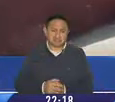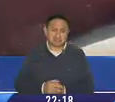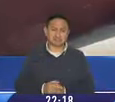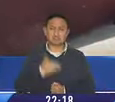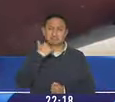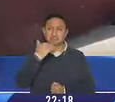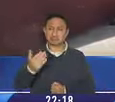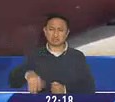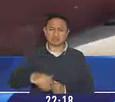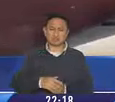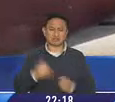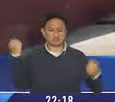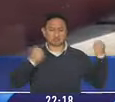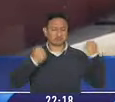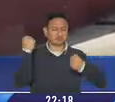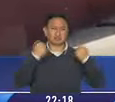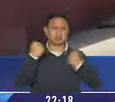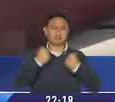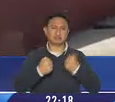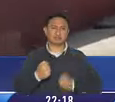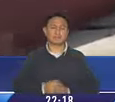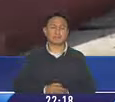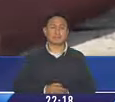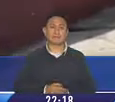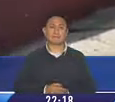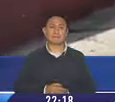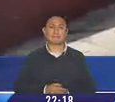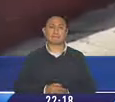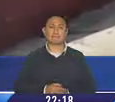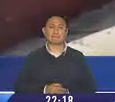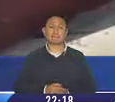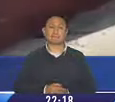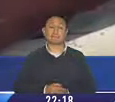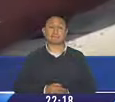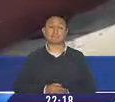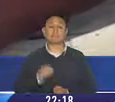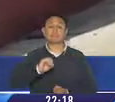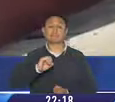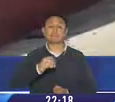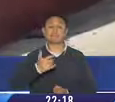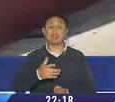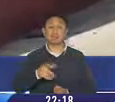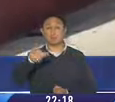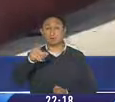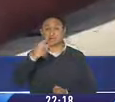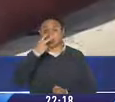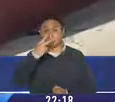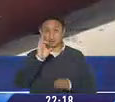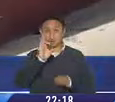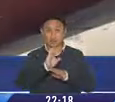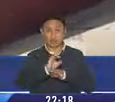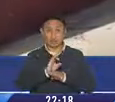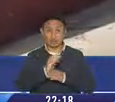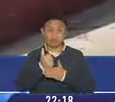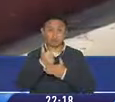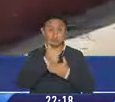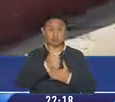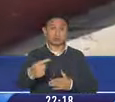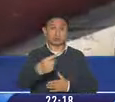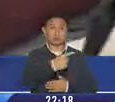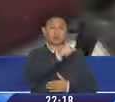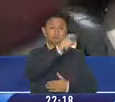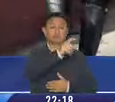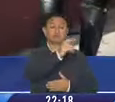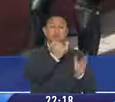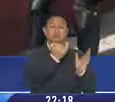tiempo y lugar, se agreden a vista y paciencia de la ciudadanía. Pese a ello, se contó con la colaboración de quienes presenciaron el hecho, que ayudaron en la identificación